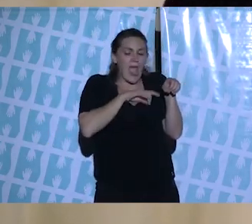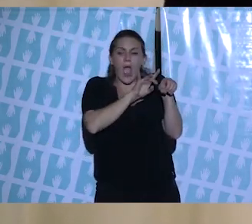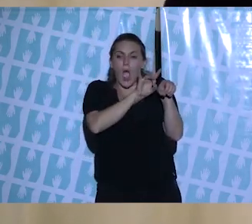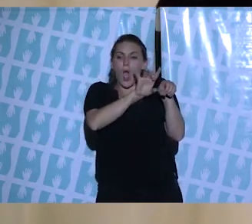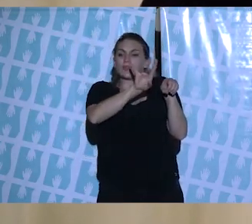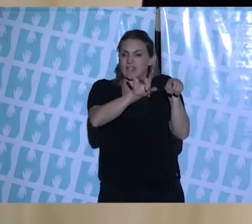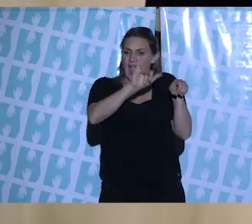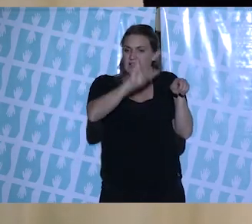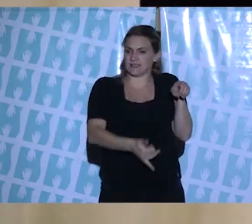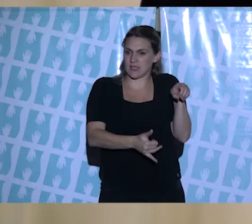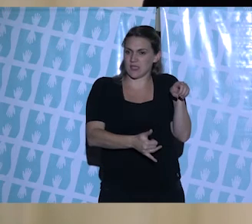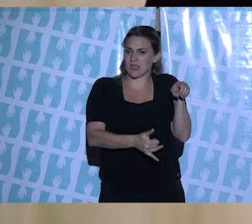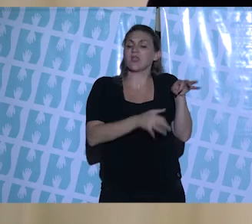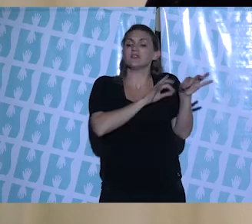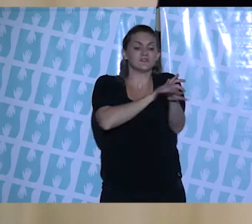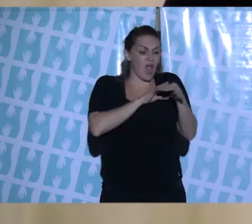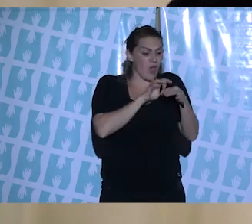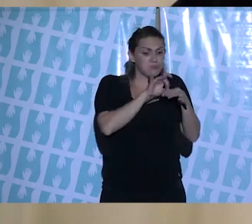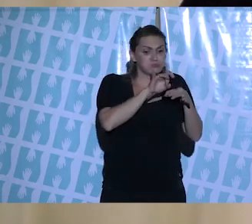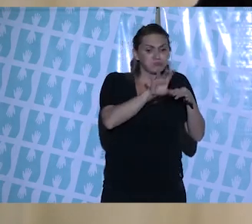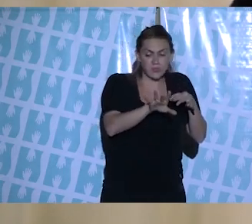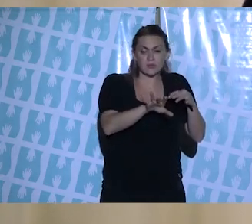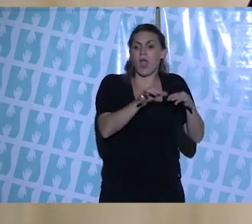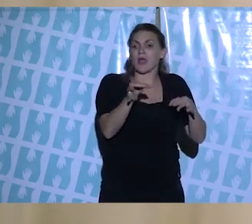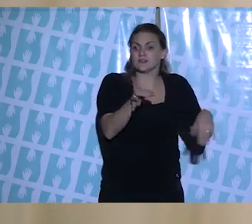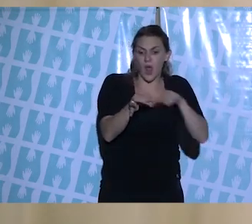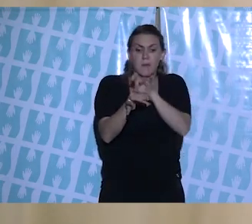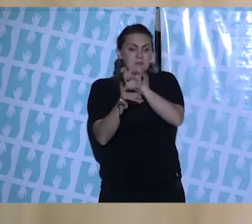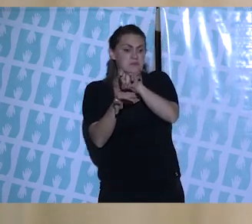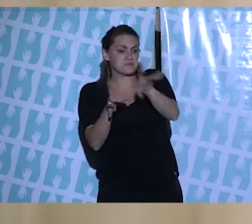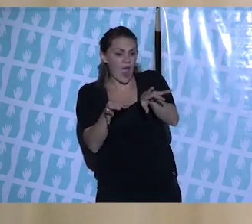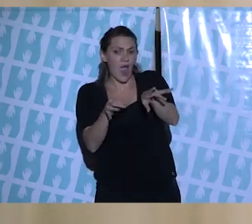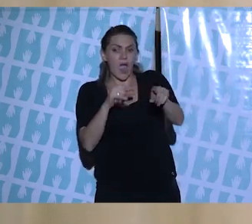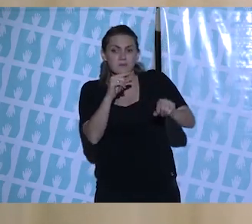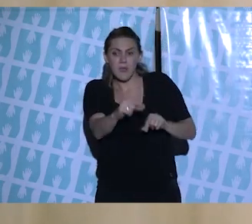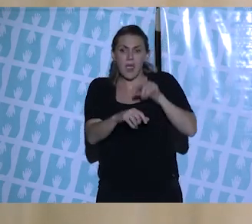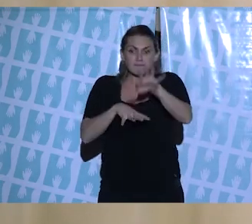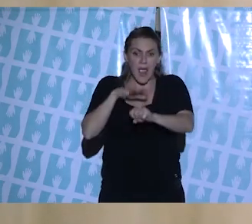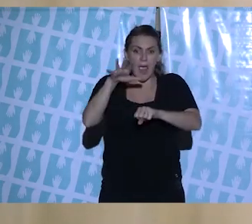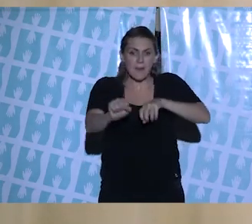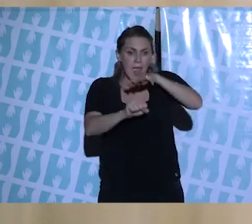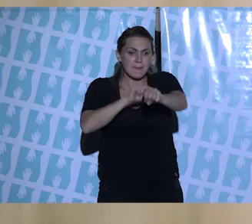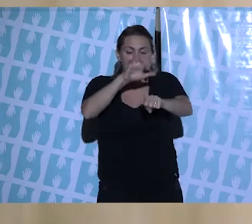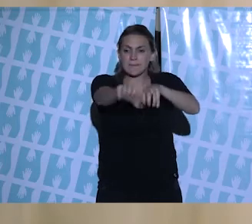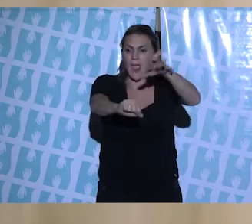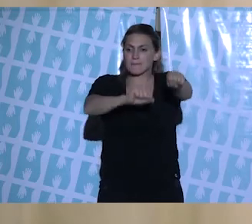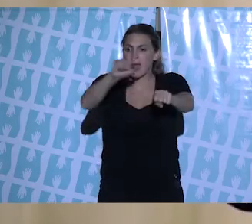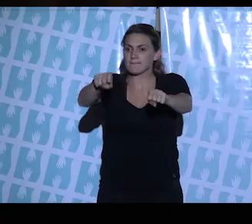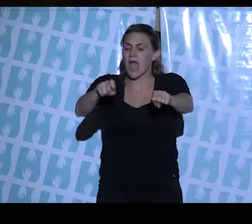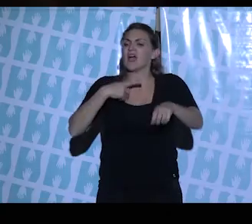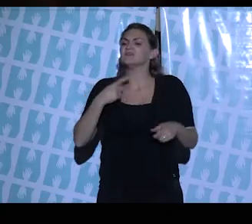una célula a otra, de manera tal que si nosotros logramos interrumpir esa cadena de